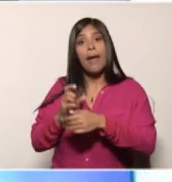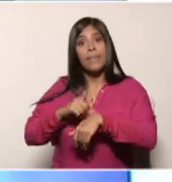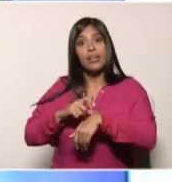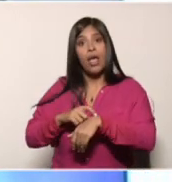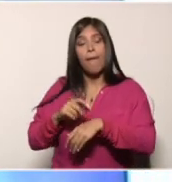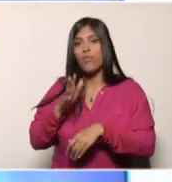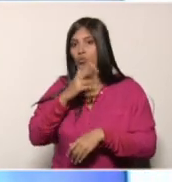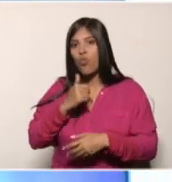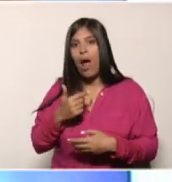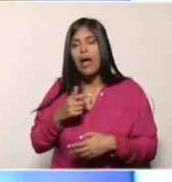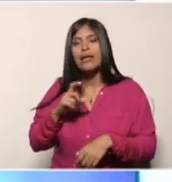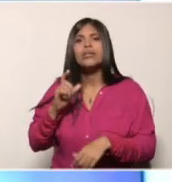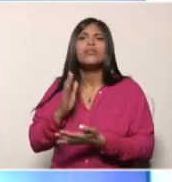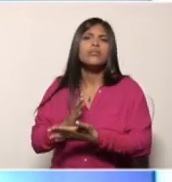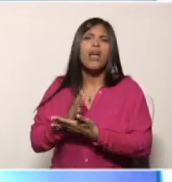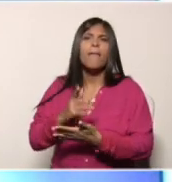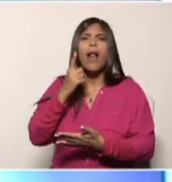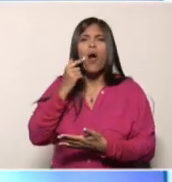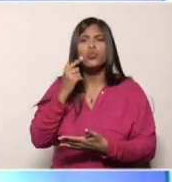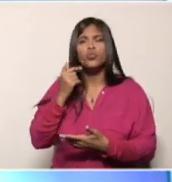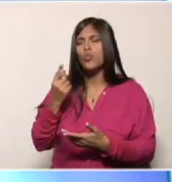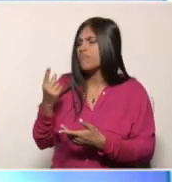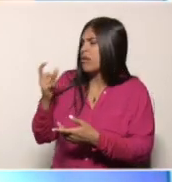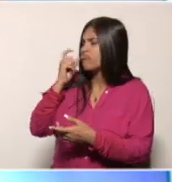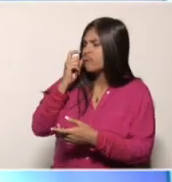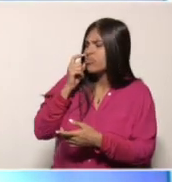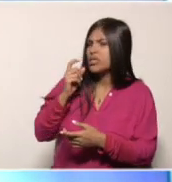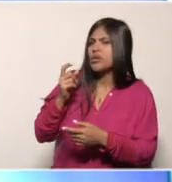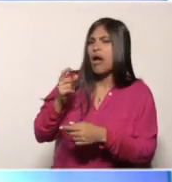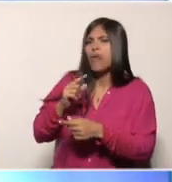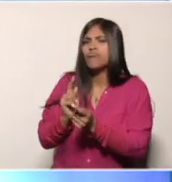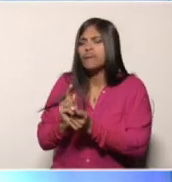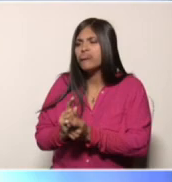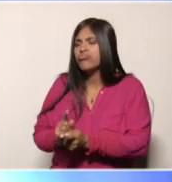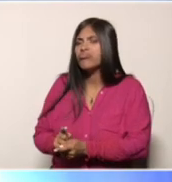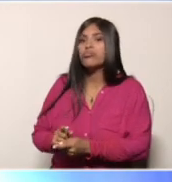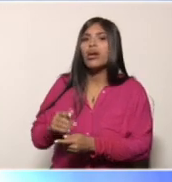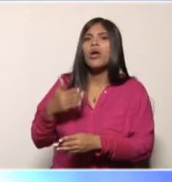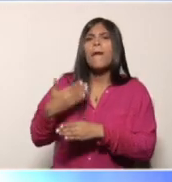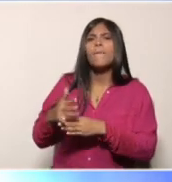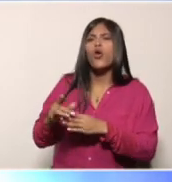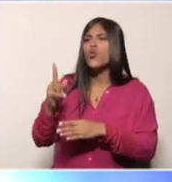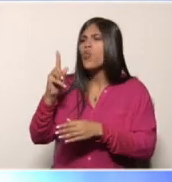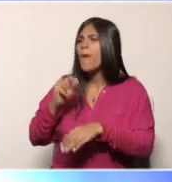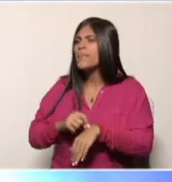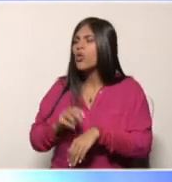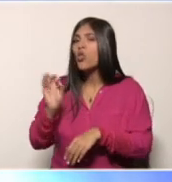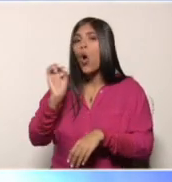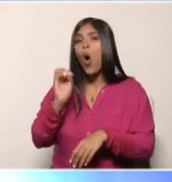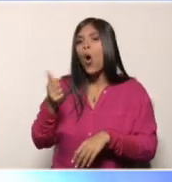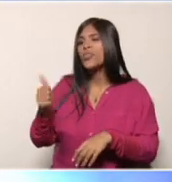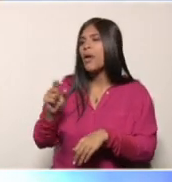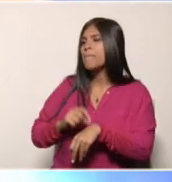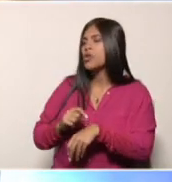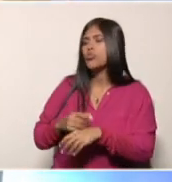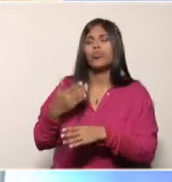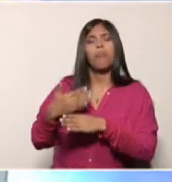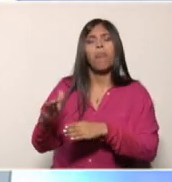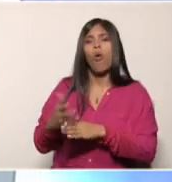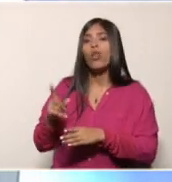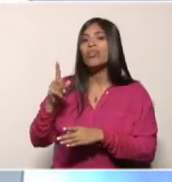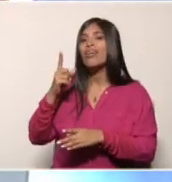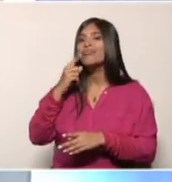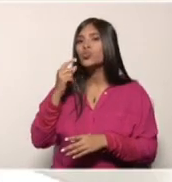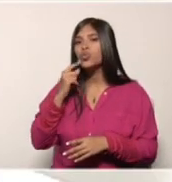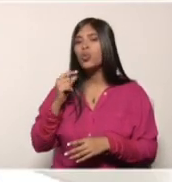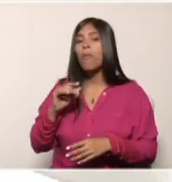tiempo. Simplemente acostúmbrate a usarlo cotidiano y vas a ver que no te va a importar si es 1 minuto o 10 minutos al día o 1 hora.